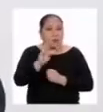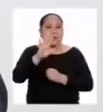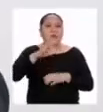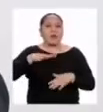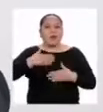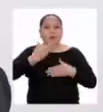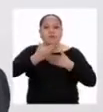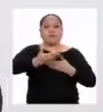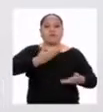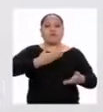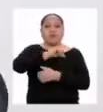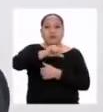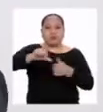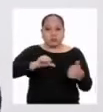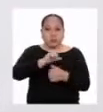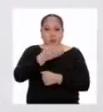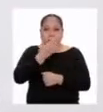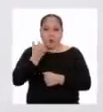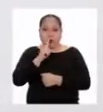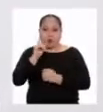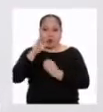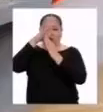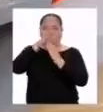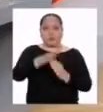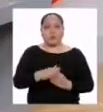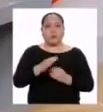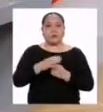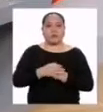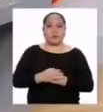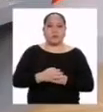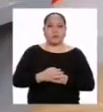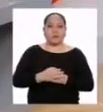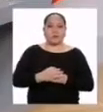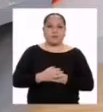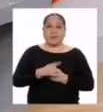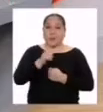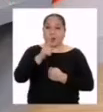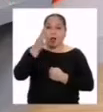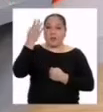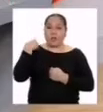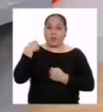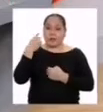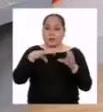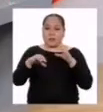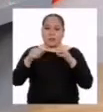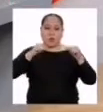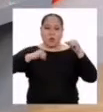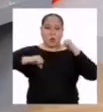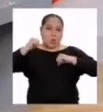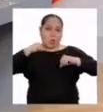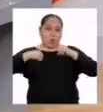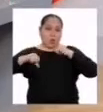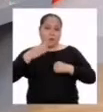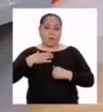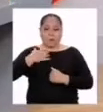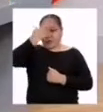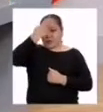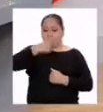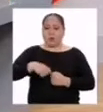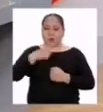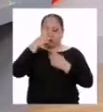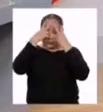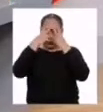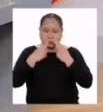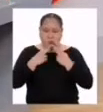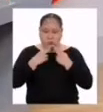convivir mejor y evitar la discriminación. Una vez estábamos haciendo una obra en la que mi personaje perdía la